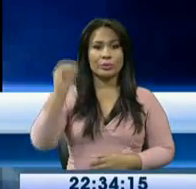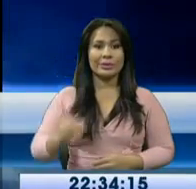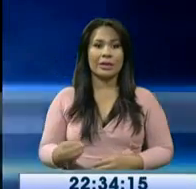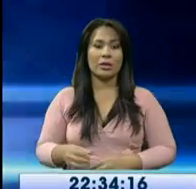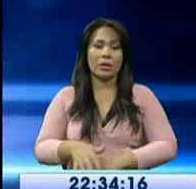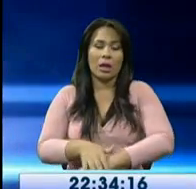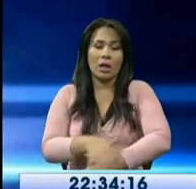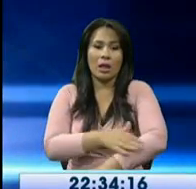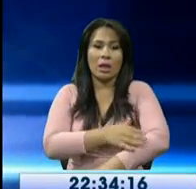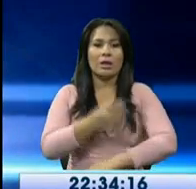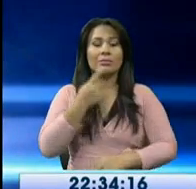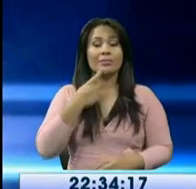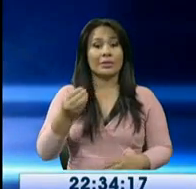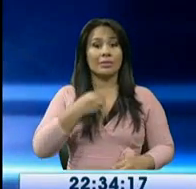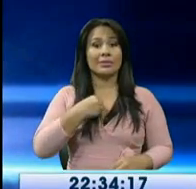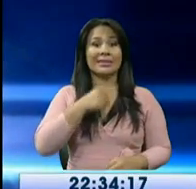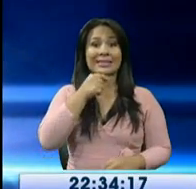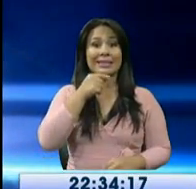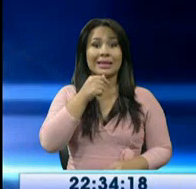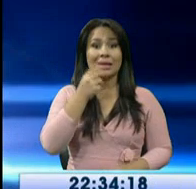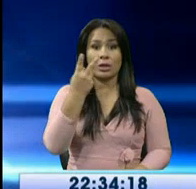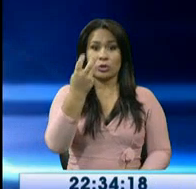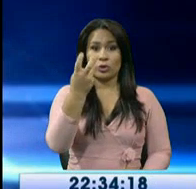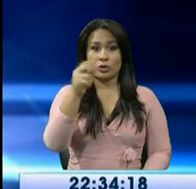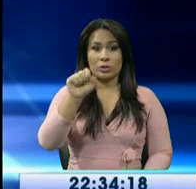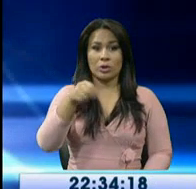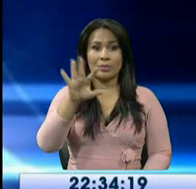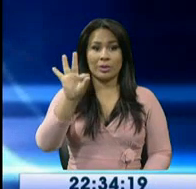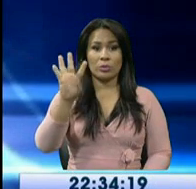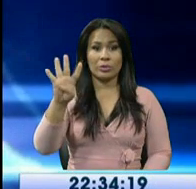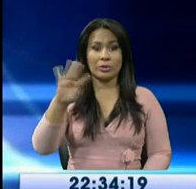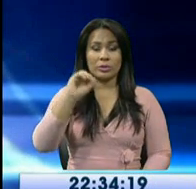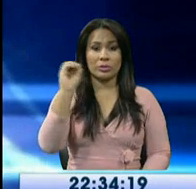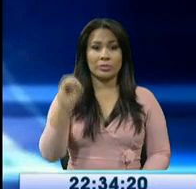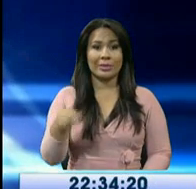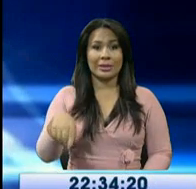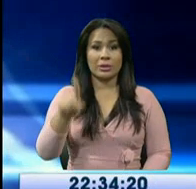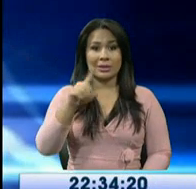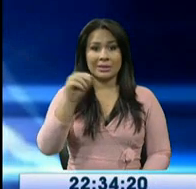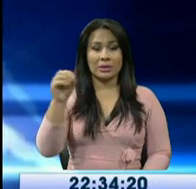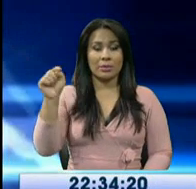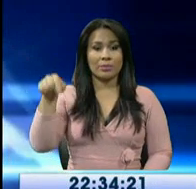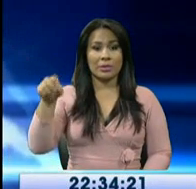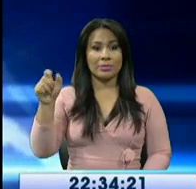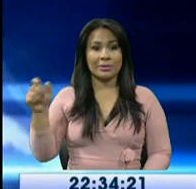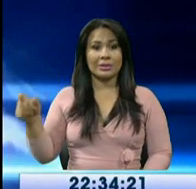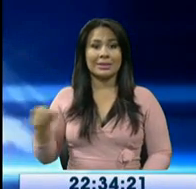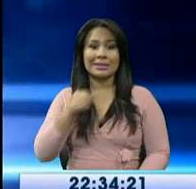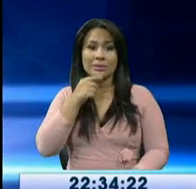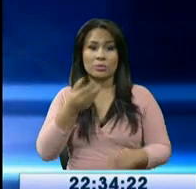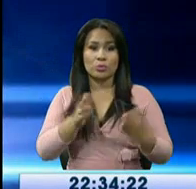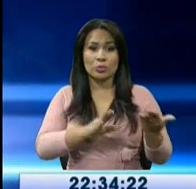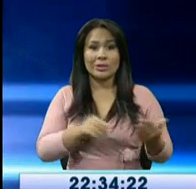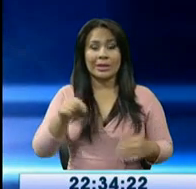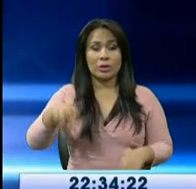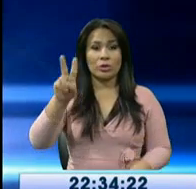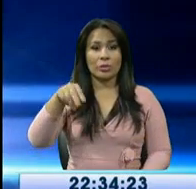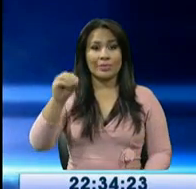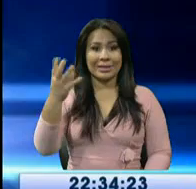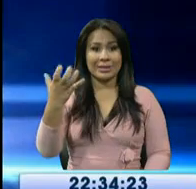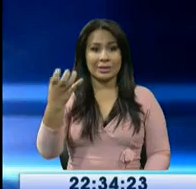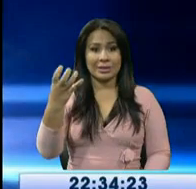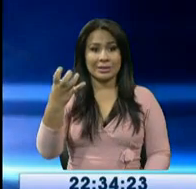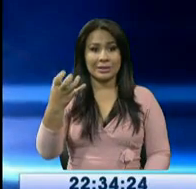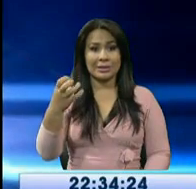aseguró que la tasa de mortalidad por cada 100.000 habitantes en el 2015 fue de 12 94 mientras que en el